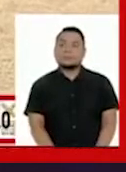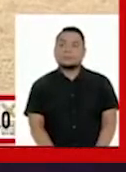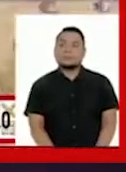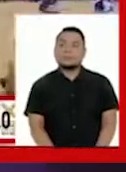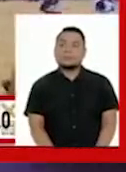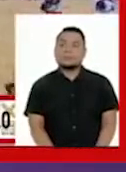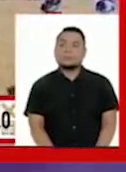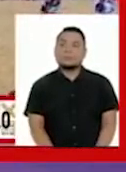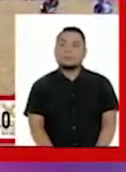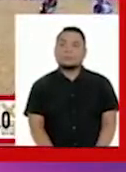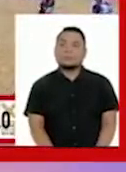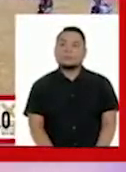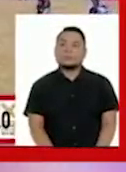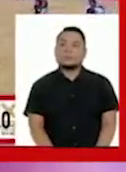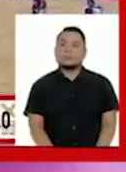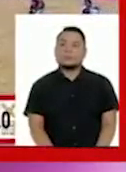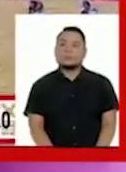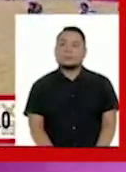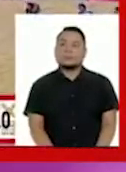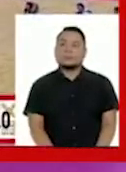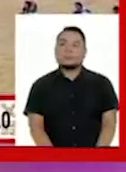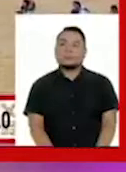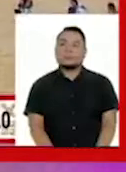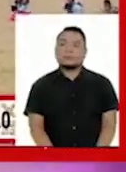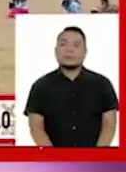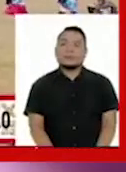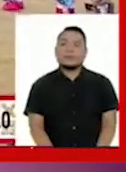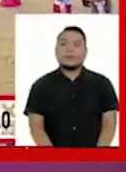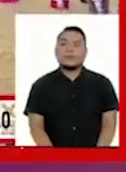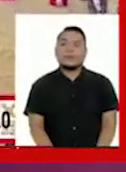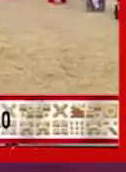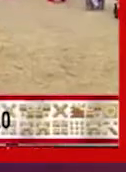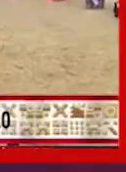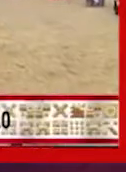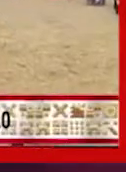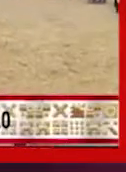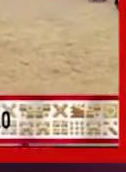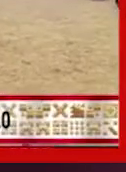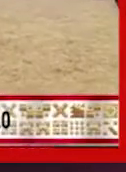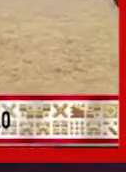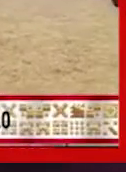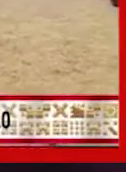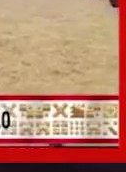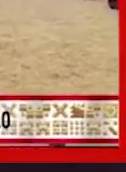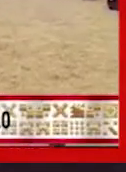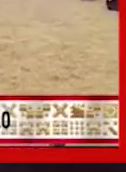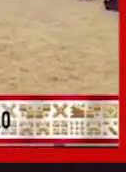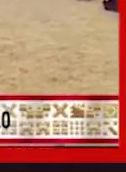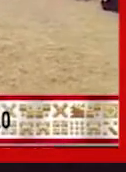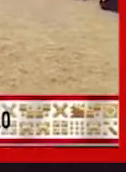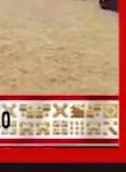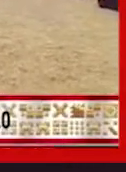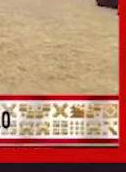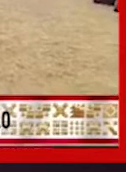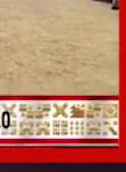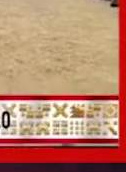y que, como ha manifestado el propio Guido Bellido públicamente desde siempre, hay un absoluto desacuerdo